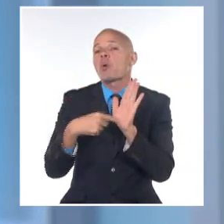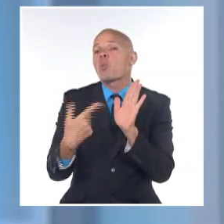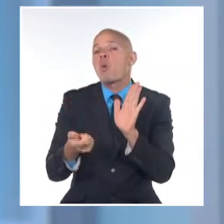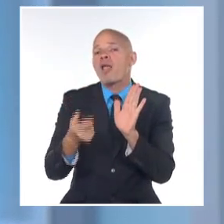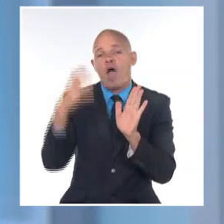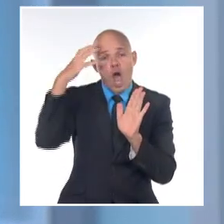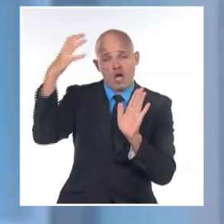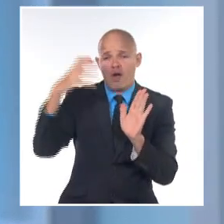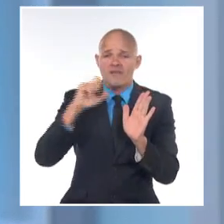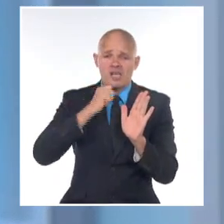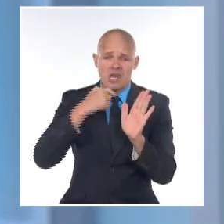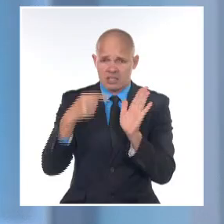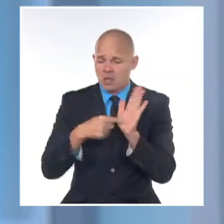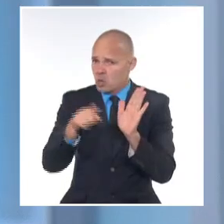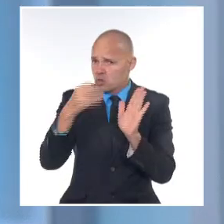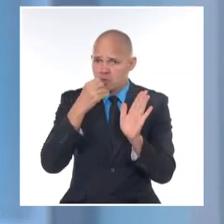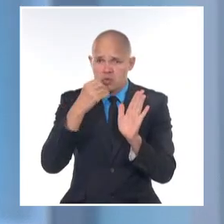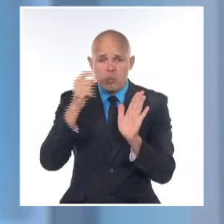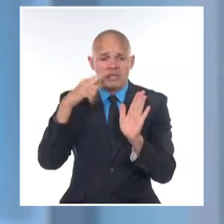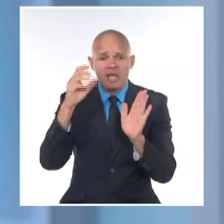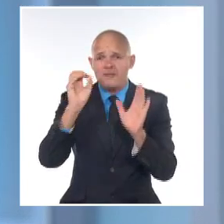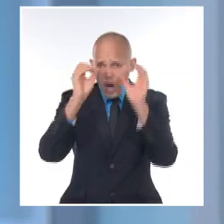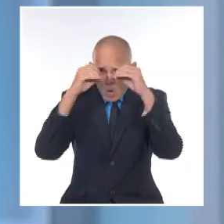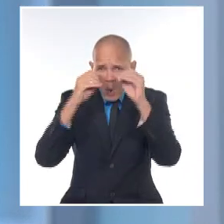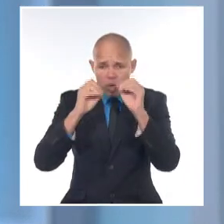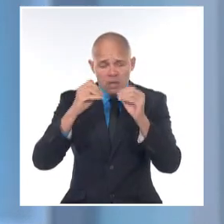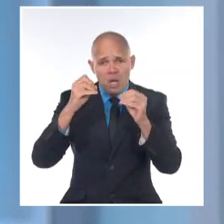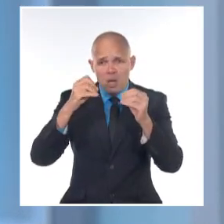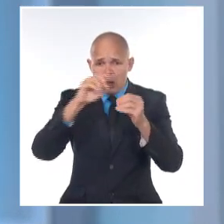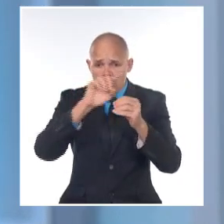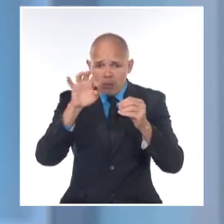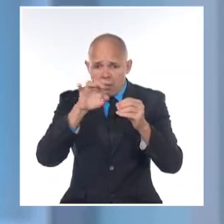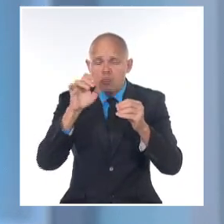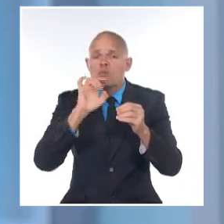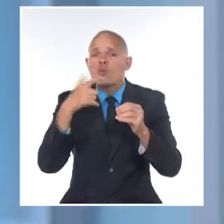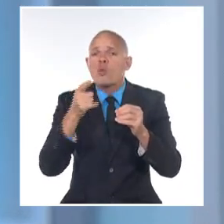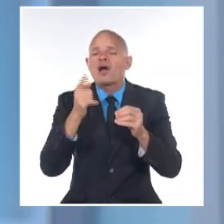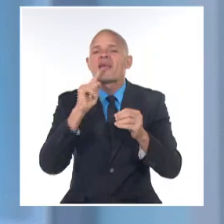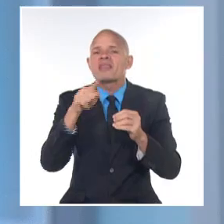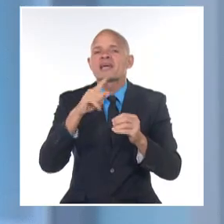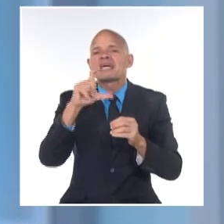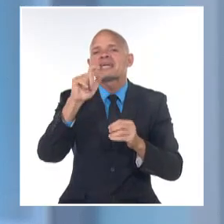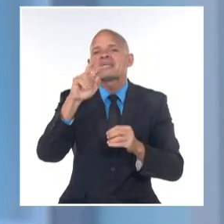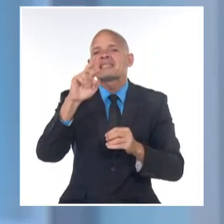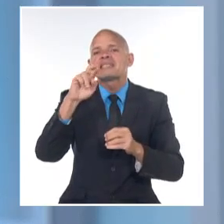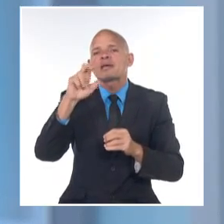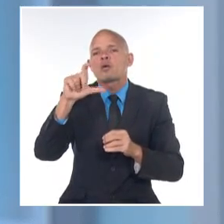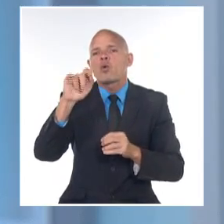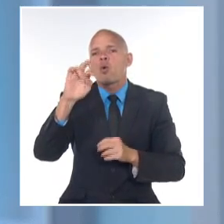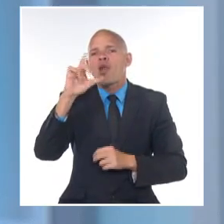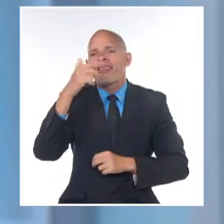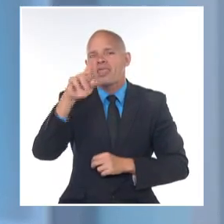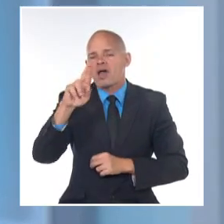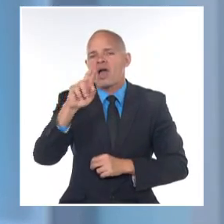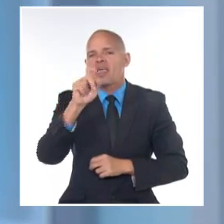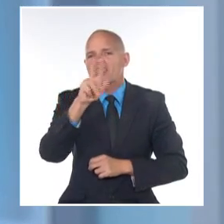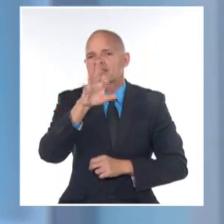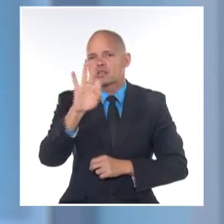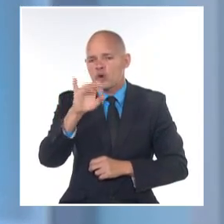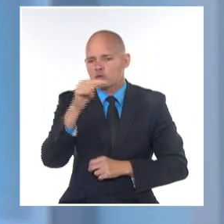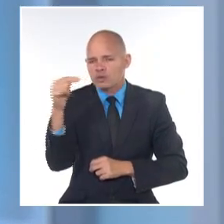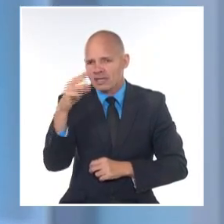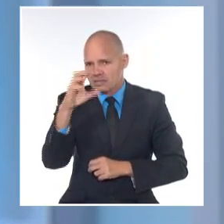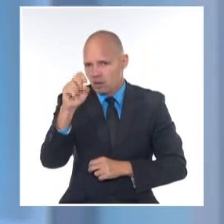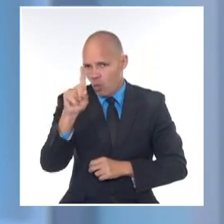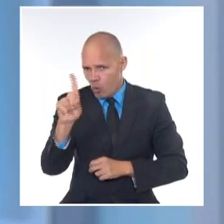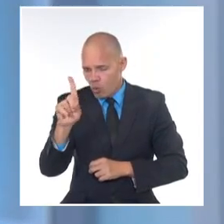disponibles en las redes sociales, como es la circular 18-01 de las Fuerzas Especiales del gobierno de Estados Unidos y